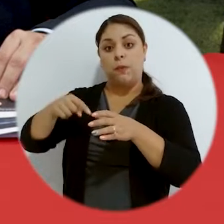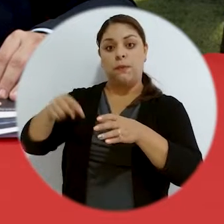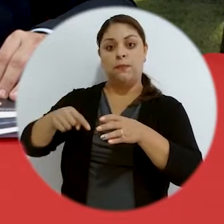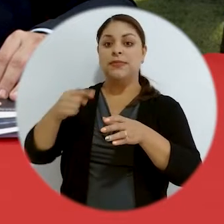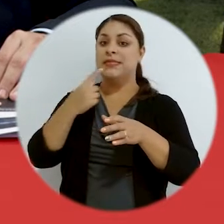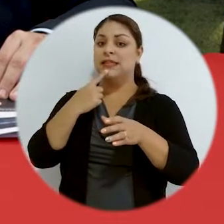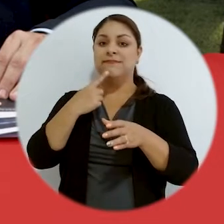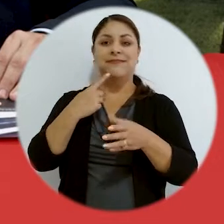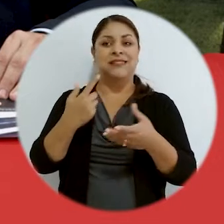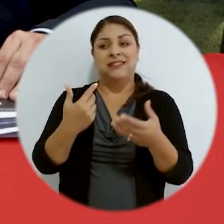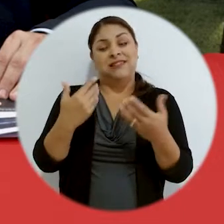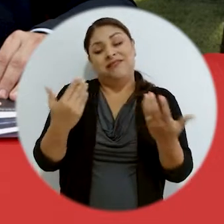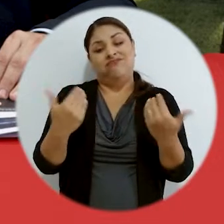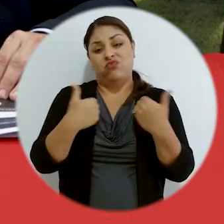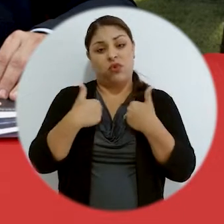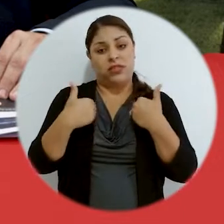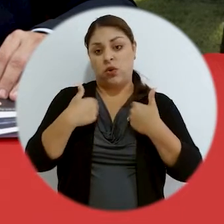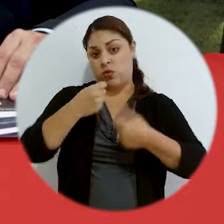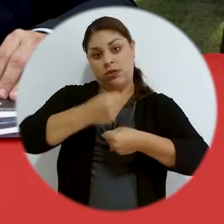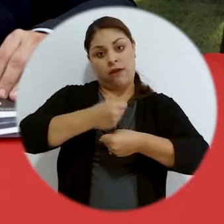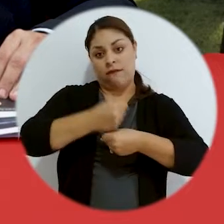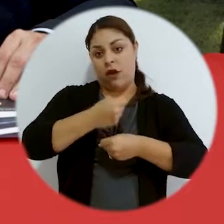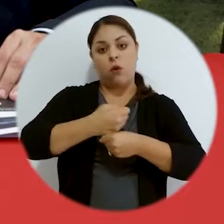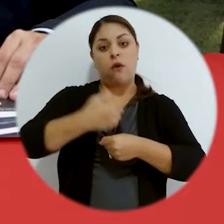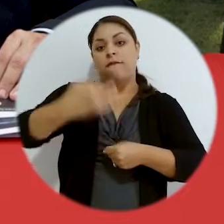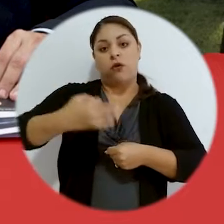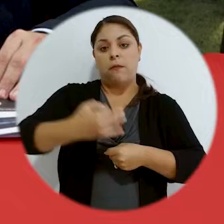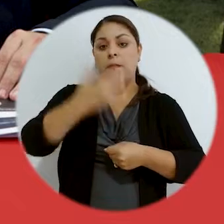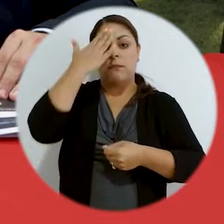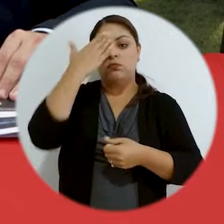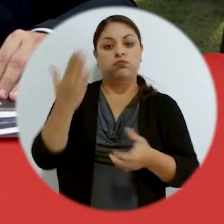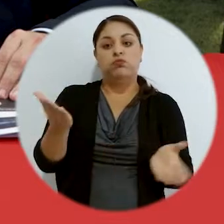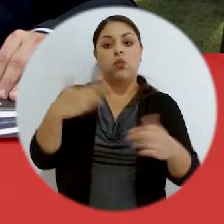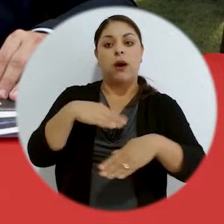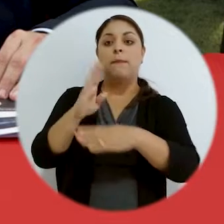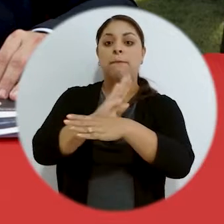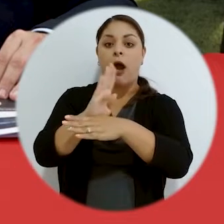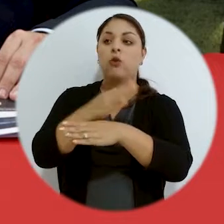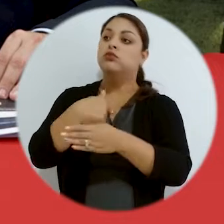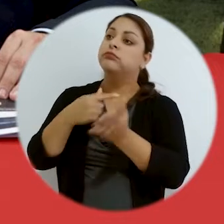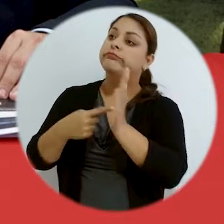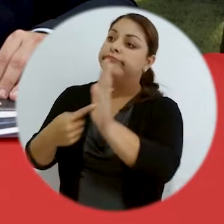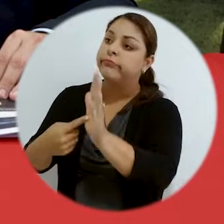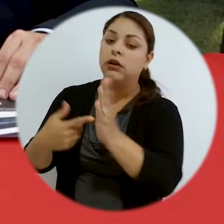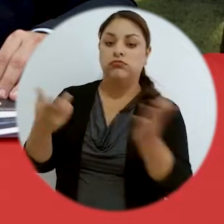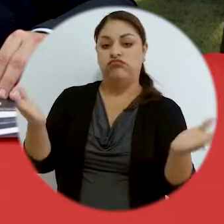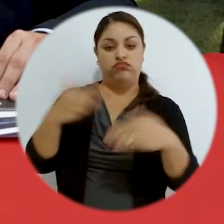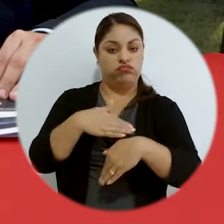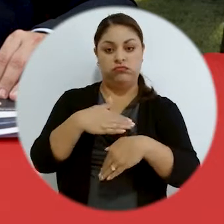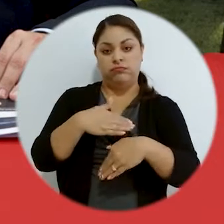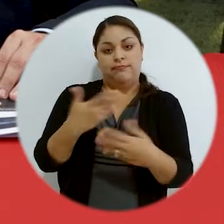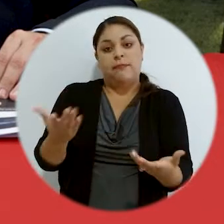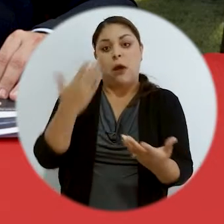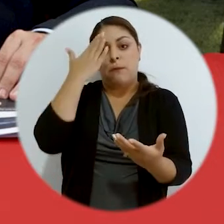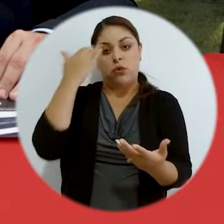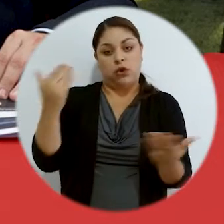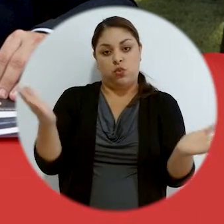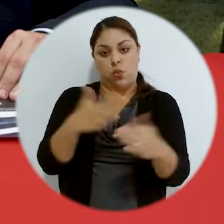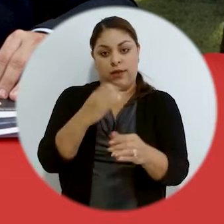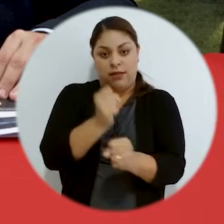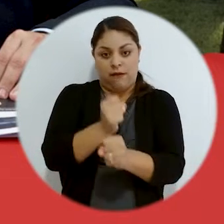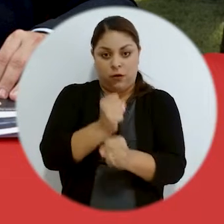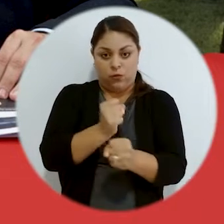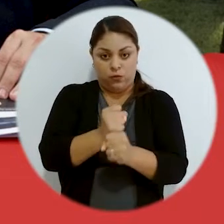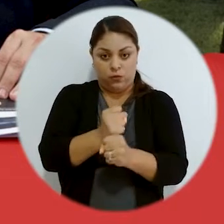son los que no tienen trabajo formal y no tienen historial. O sea, que ya están excluidos del sistema formal por razones